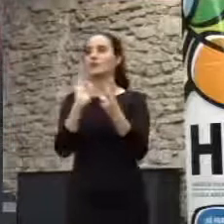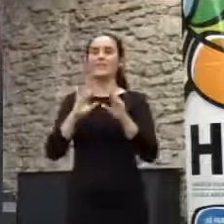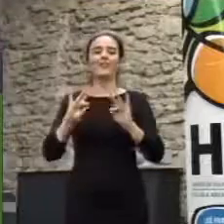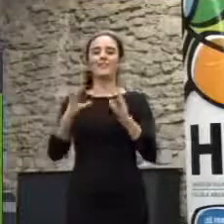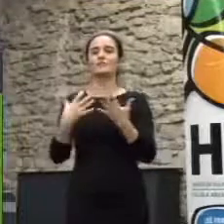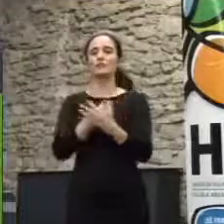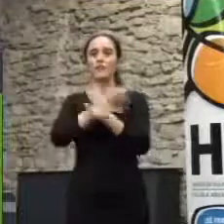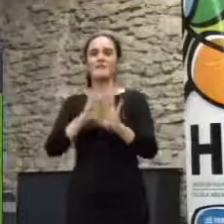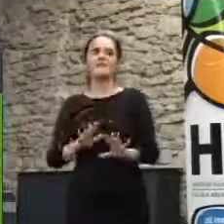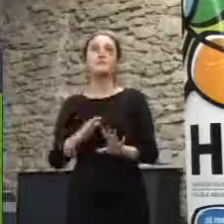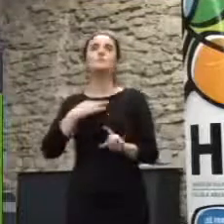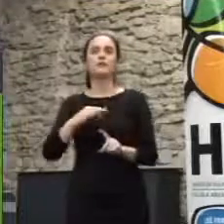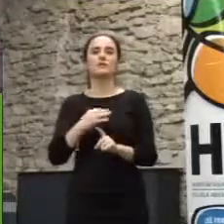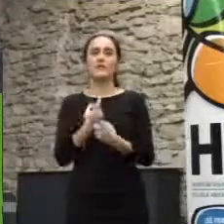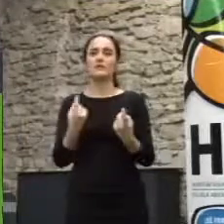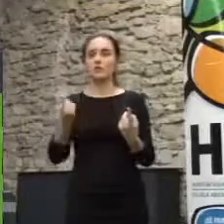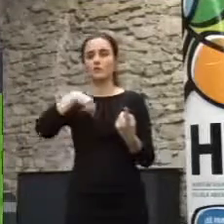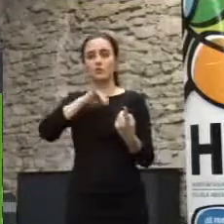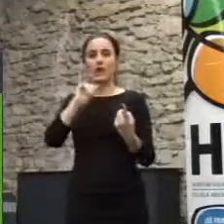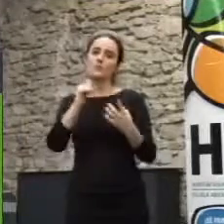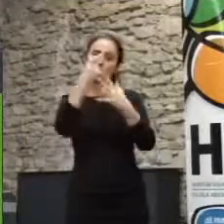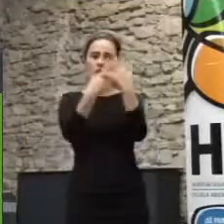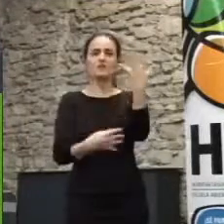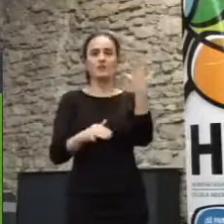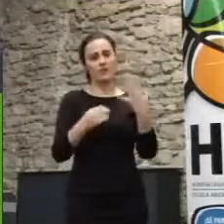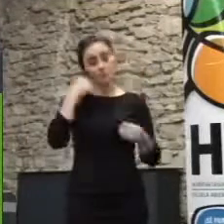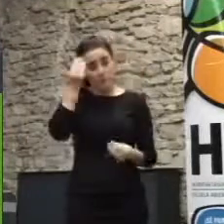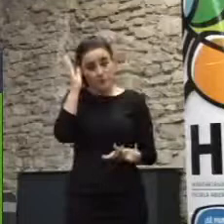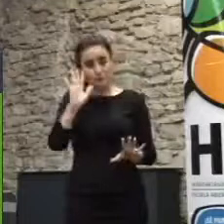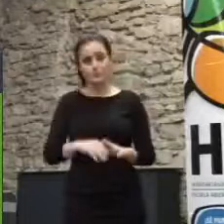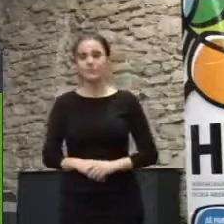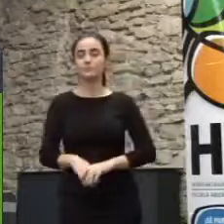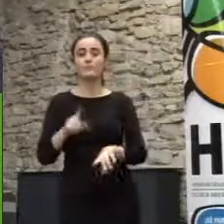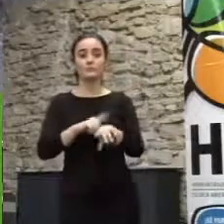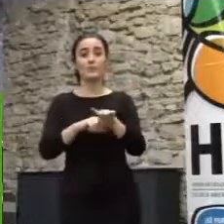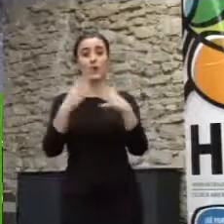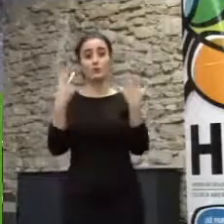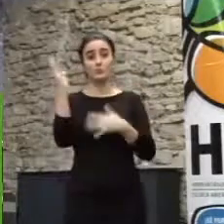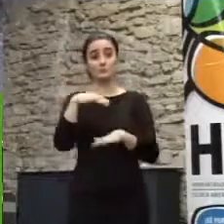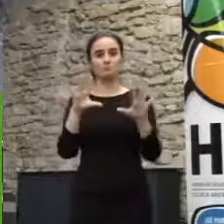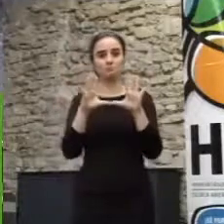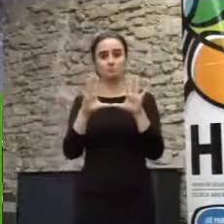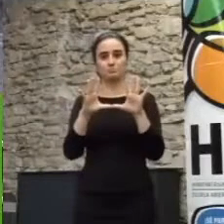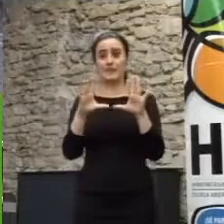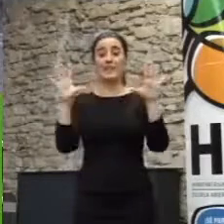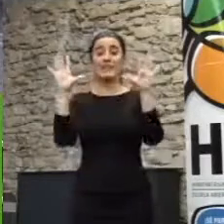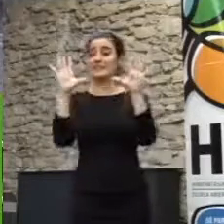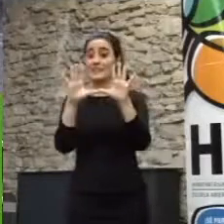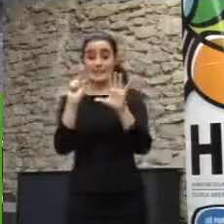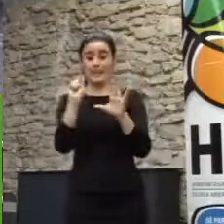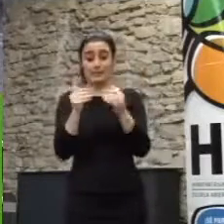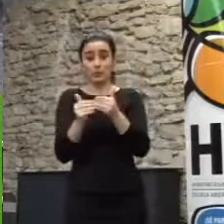digital, etcétera. Yo creo que todos tenemos como nuestro listado. Estamos en las 8:10. En 10 minutos vamos a